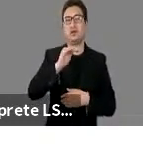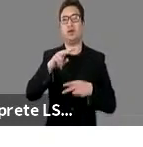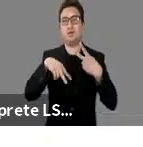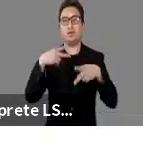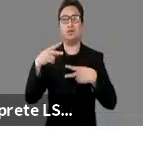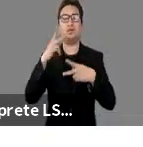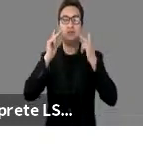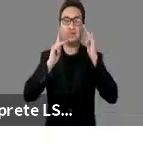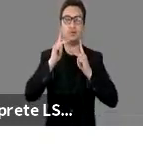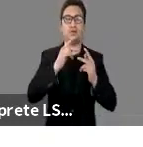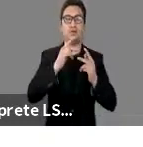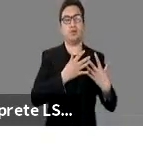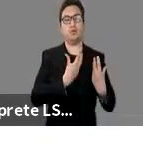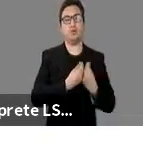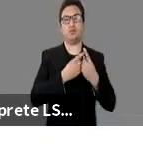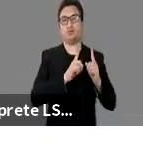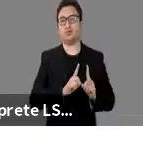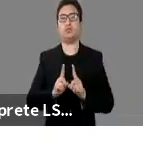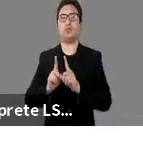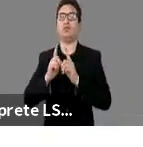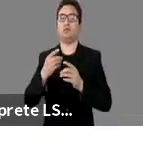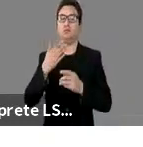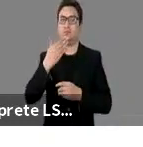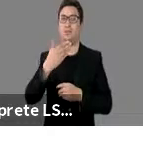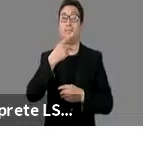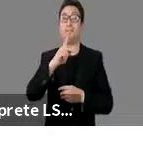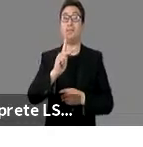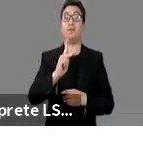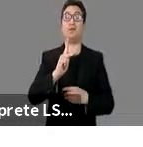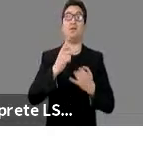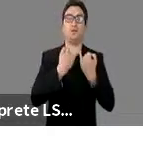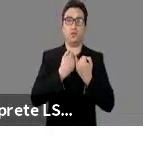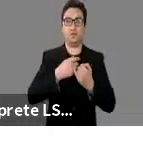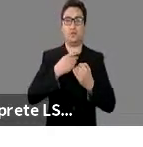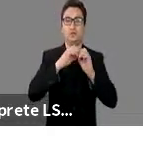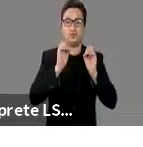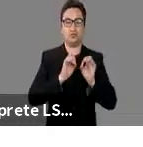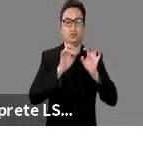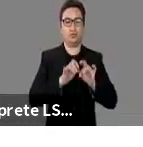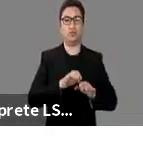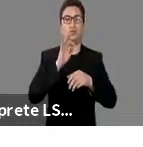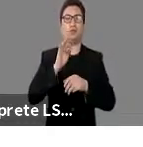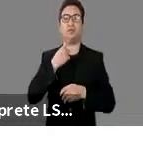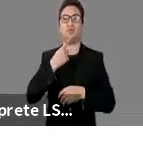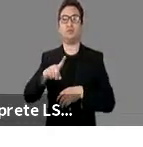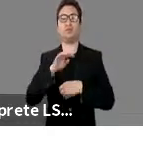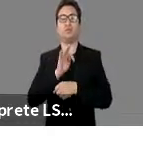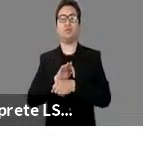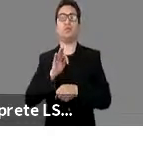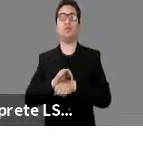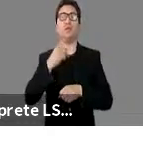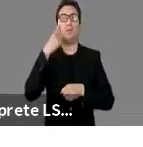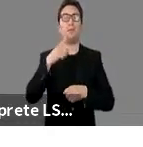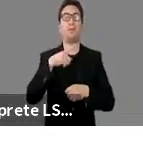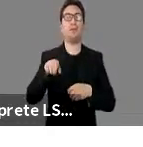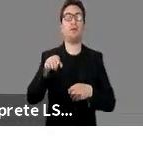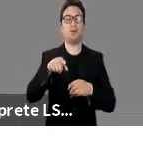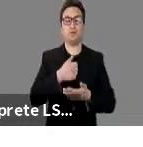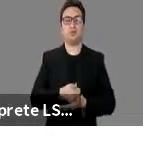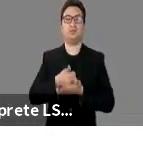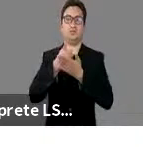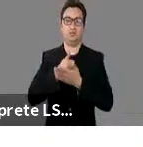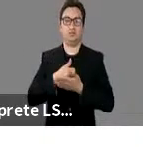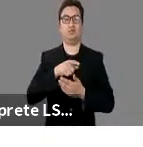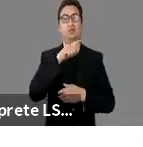giré oficio a la Defensoría de Oficio, valga la redundancia, para el efecto del apoyo jurídico. El defensor me contesta, el director de Defensoría me contesta y me